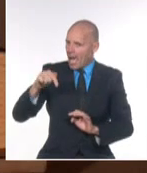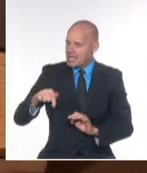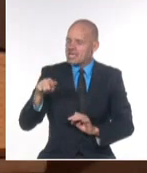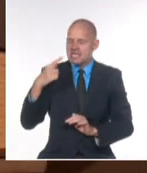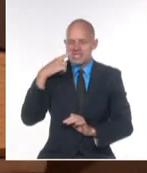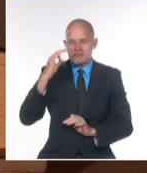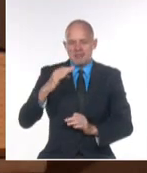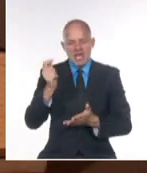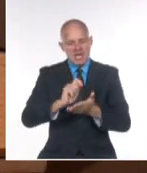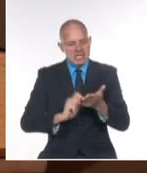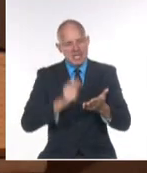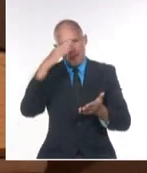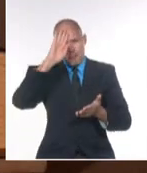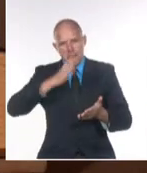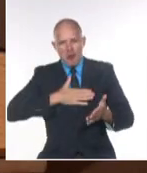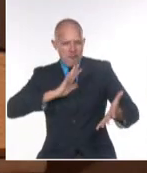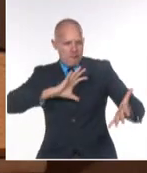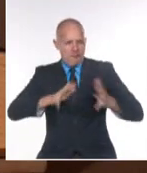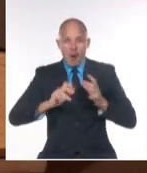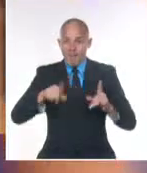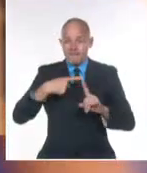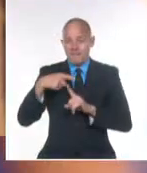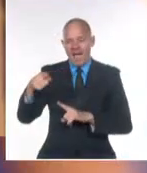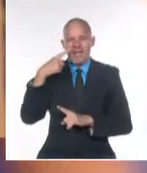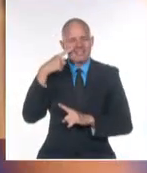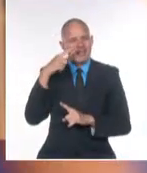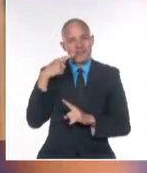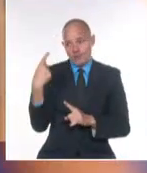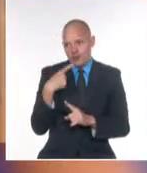Ella en sí misma es el premio mayor.